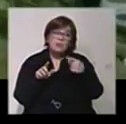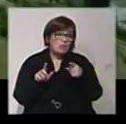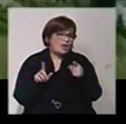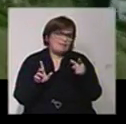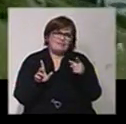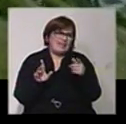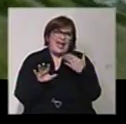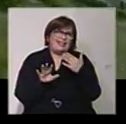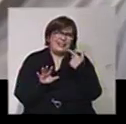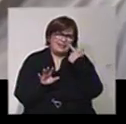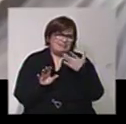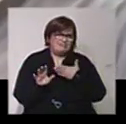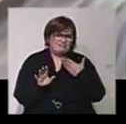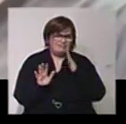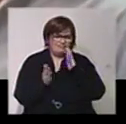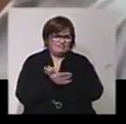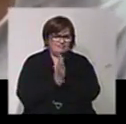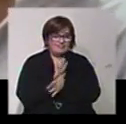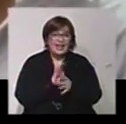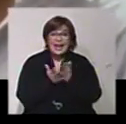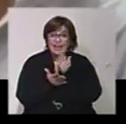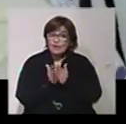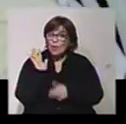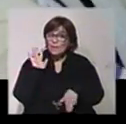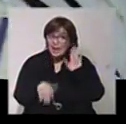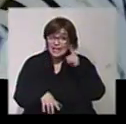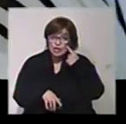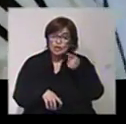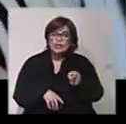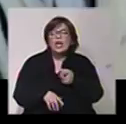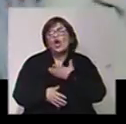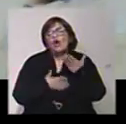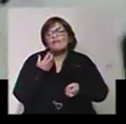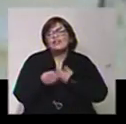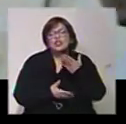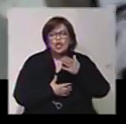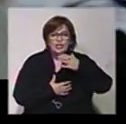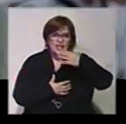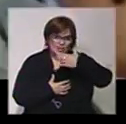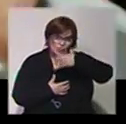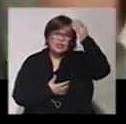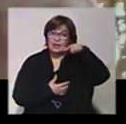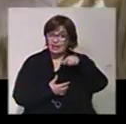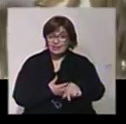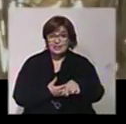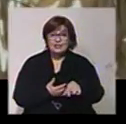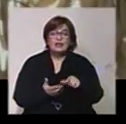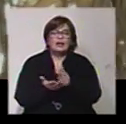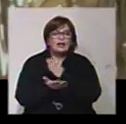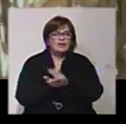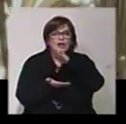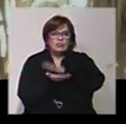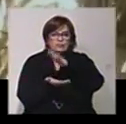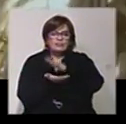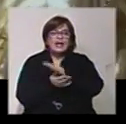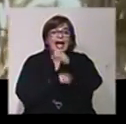conocido por las novelas. Y el libro más conocido para mucha gente es Confesiones de un Chef, porque fue un libro publicado en el